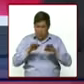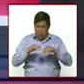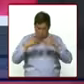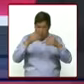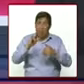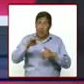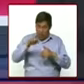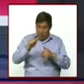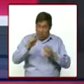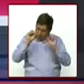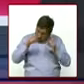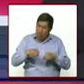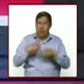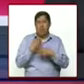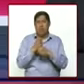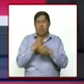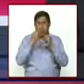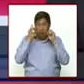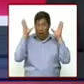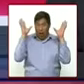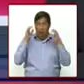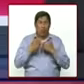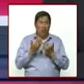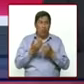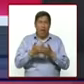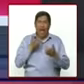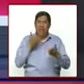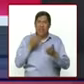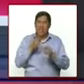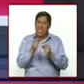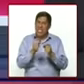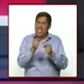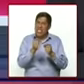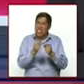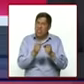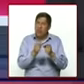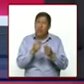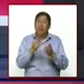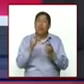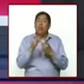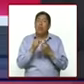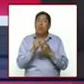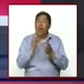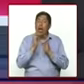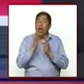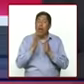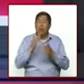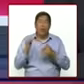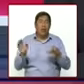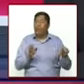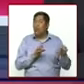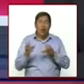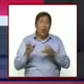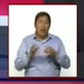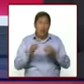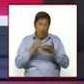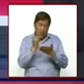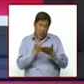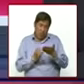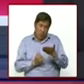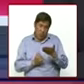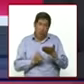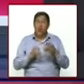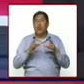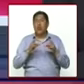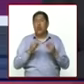inteligencia artificial pueden realizar tareas impresionantes, como predecir con gran precisión la siguiente palabra en una conversación o generar imágenes convincentes, carecen